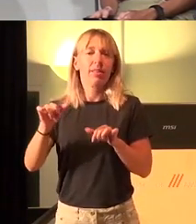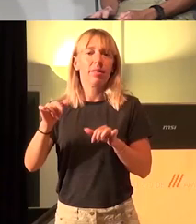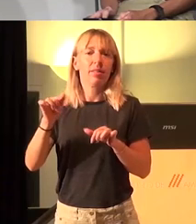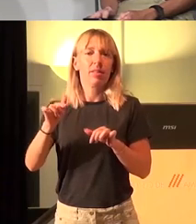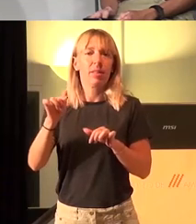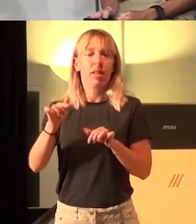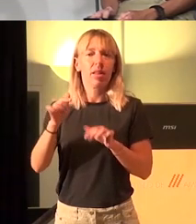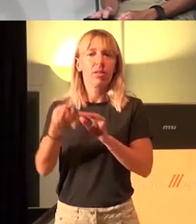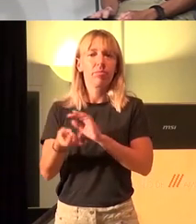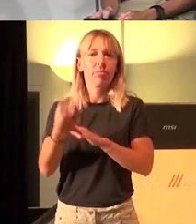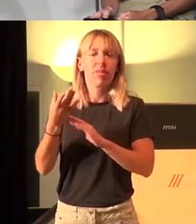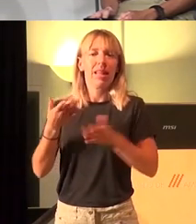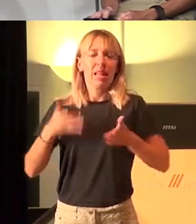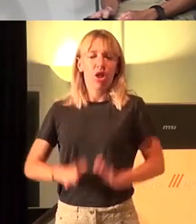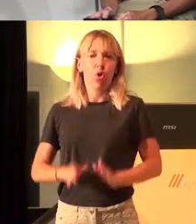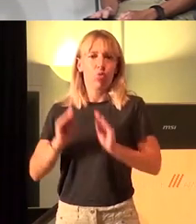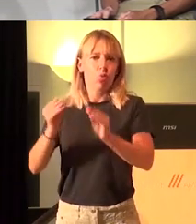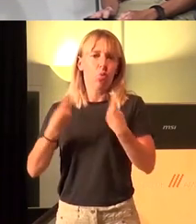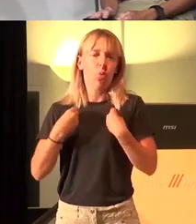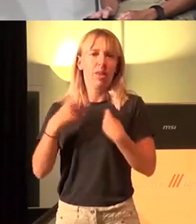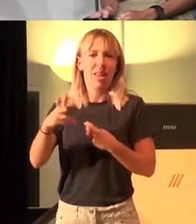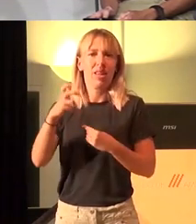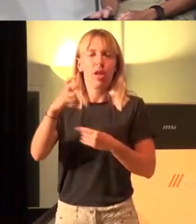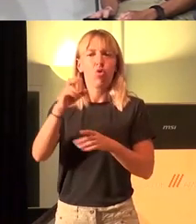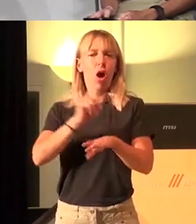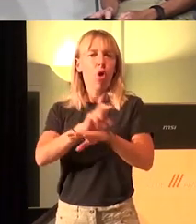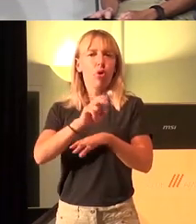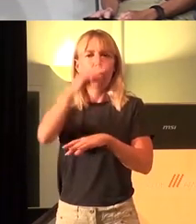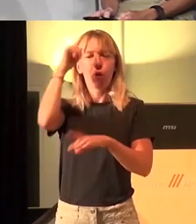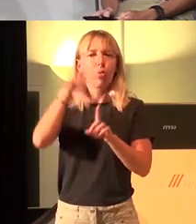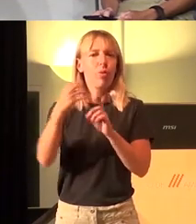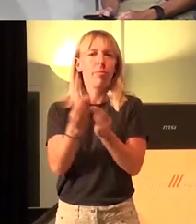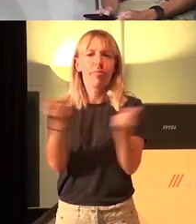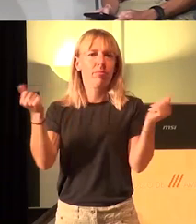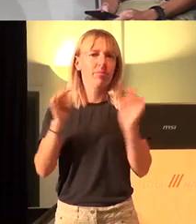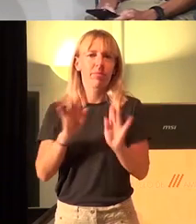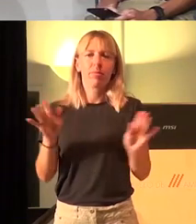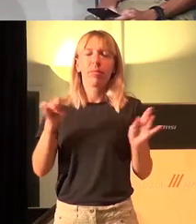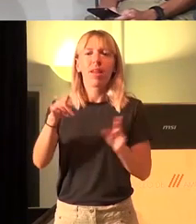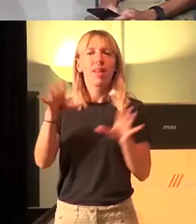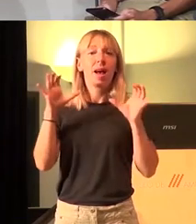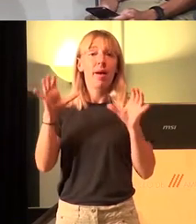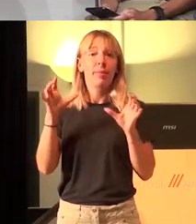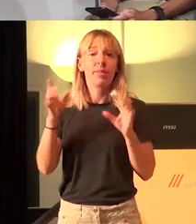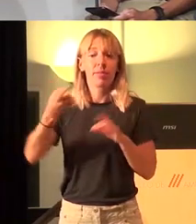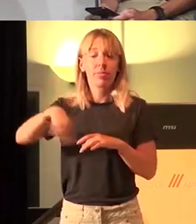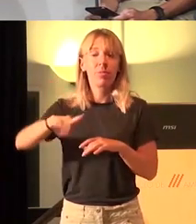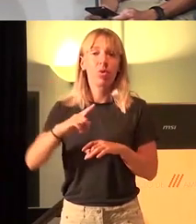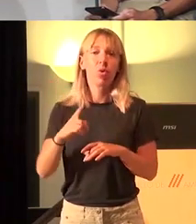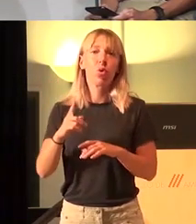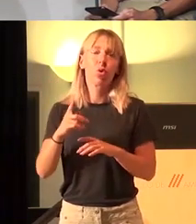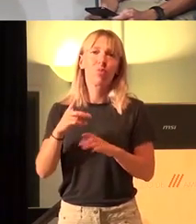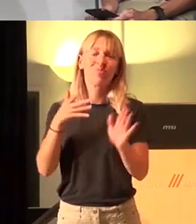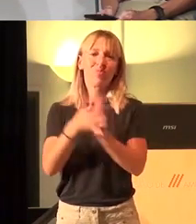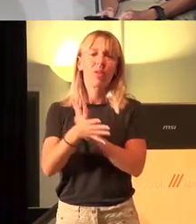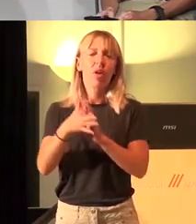hizo aparición en sus vidas, ese derecho al ocio y a la cultura desapareció. Ese aprendizaje para nosotros ha